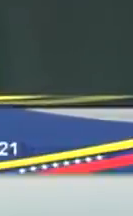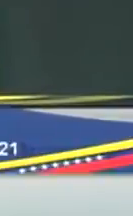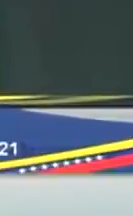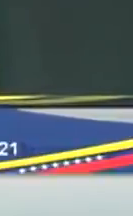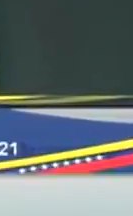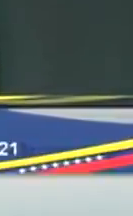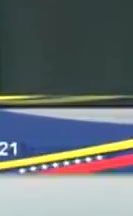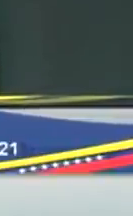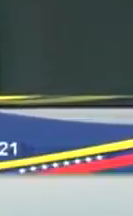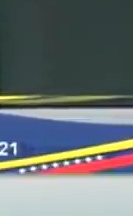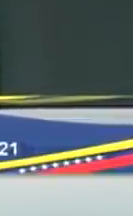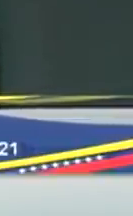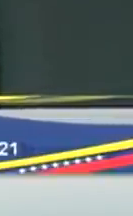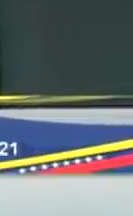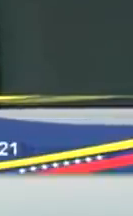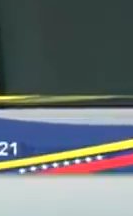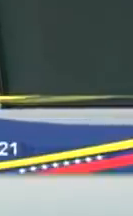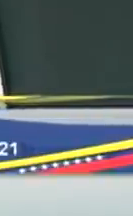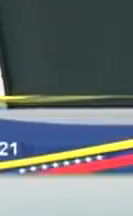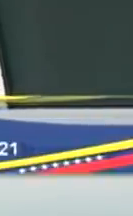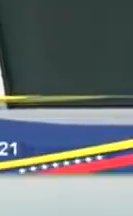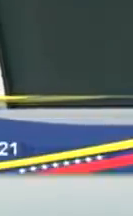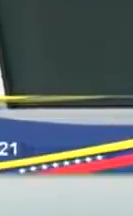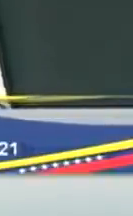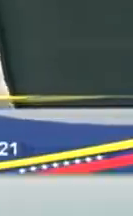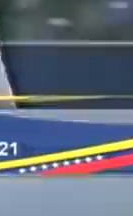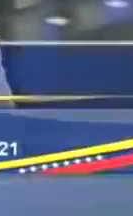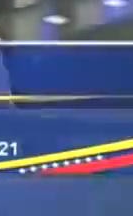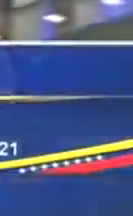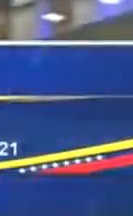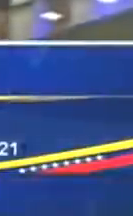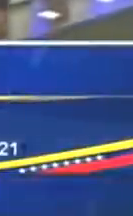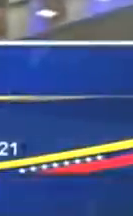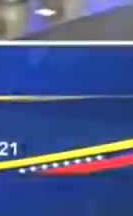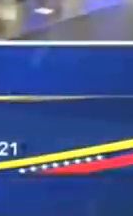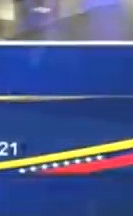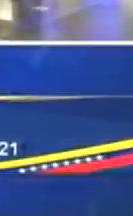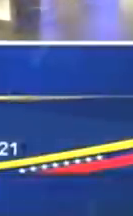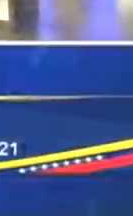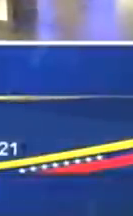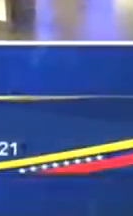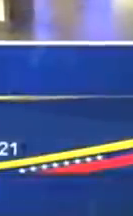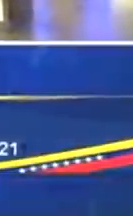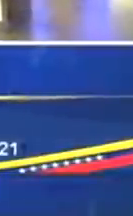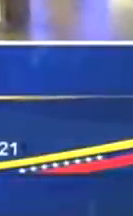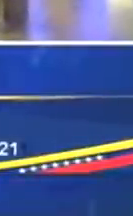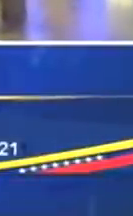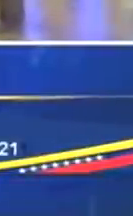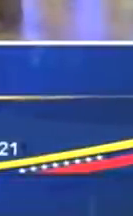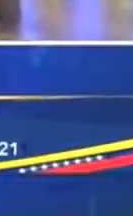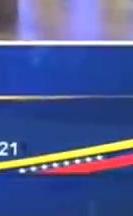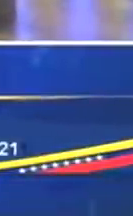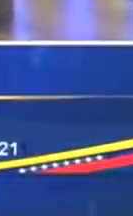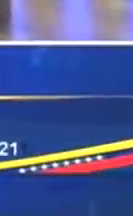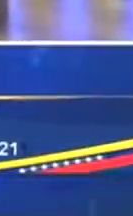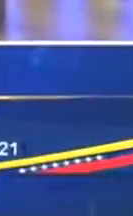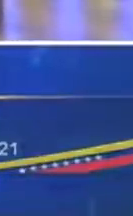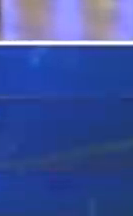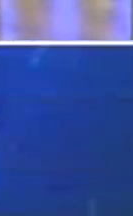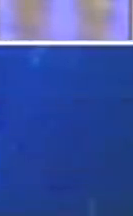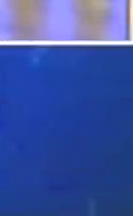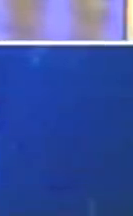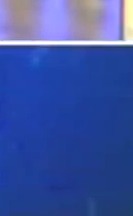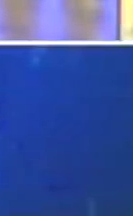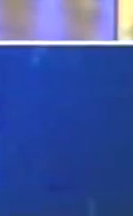nuestro pueblo y entiende que para nosotros es sacro el bienestar del pueblo venezolano. Por eso, en